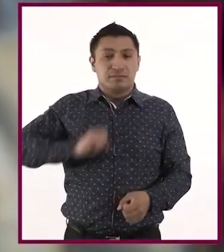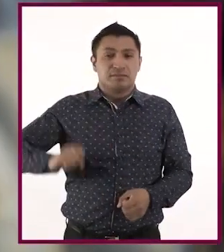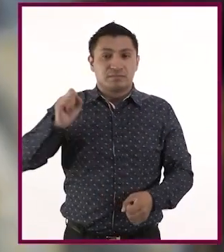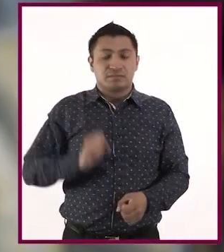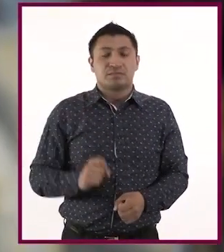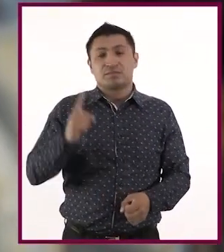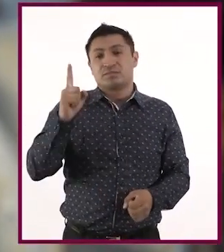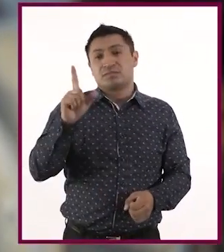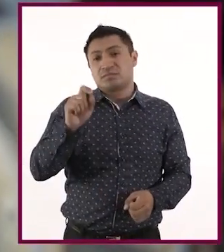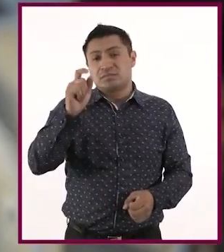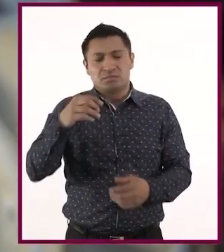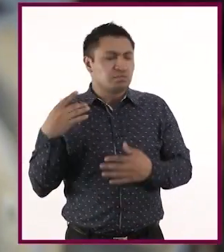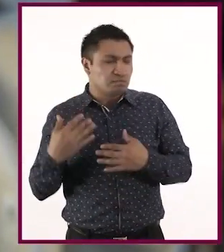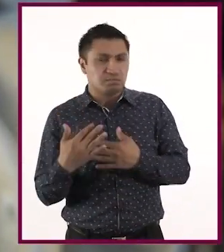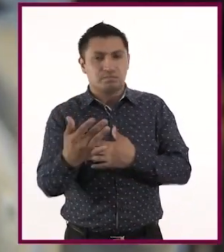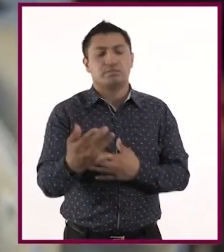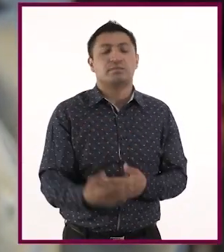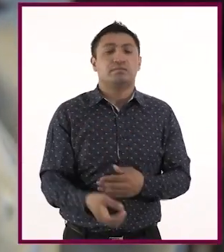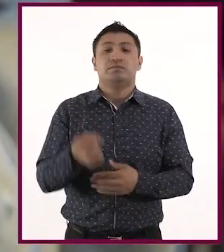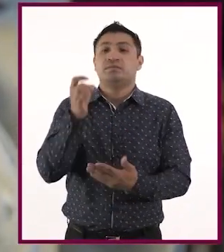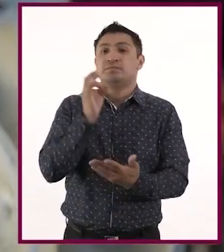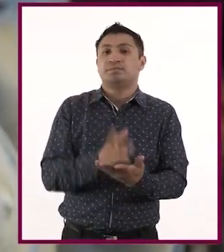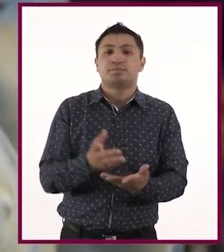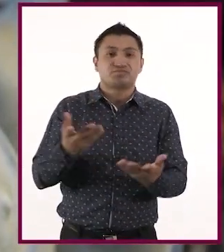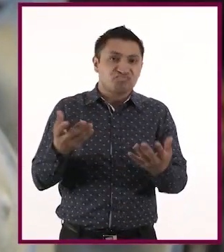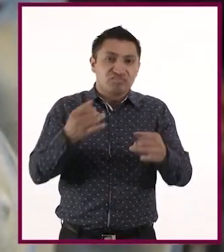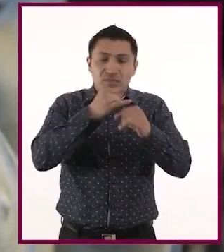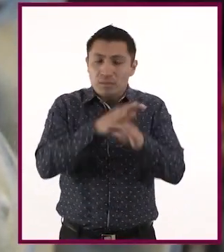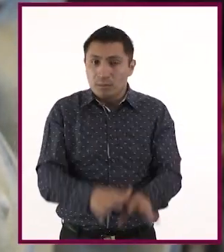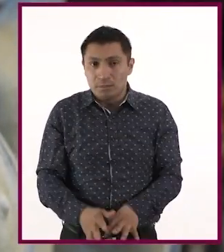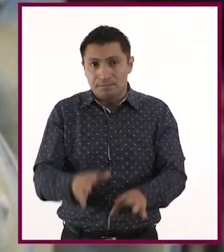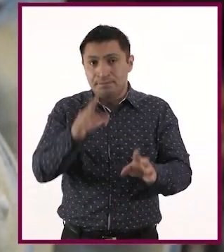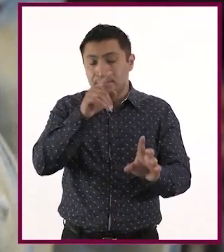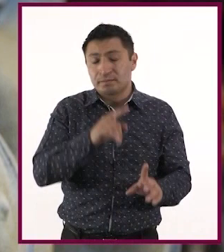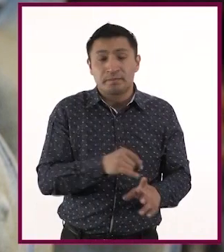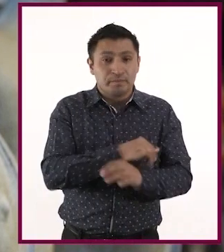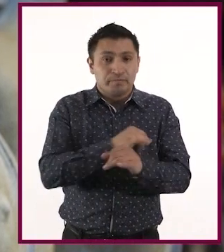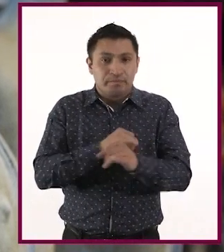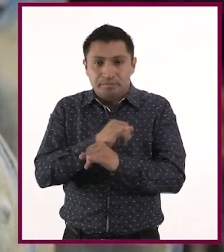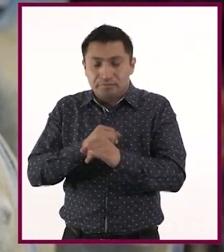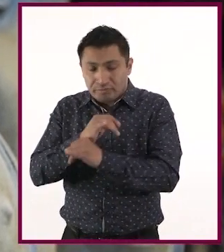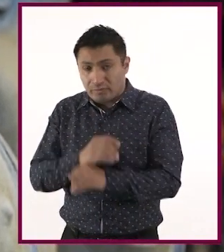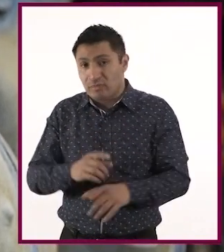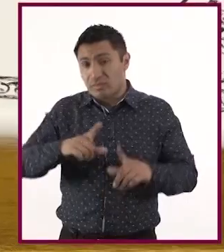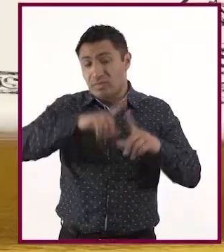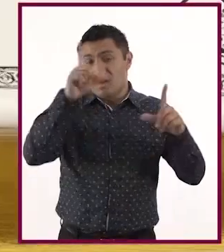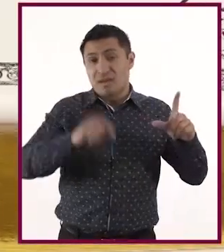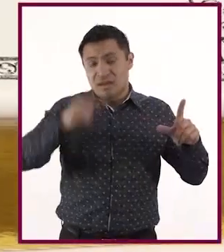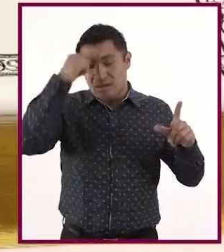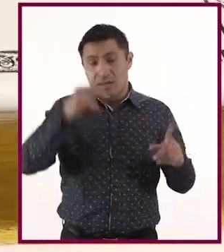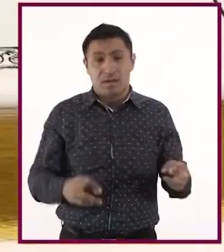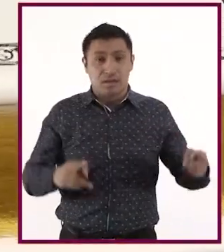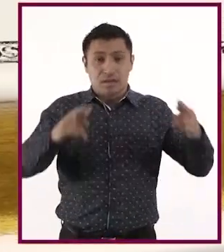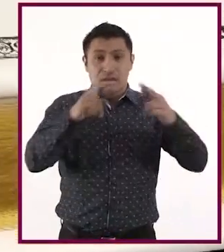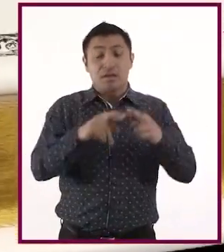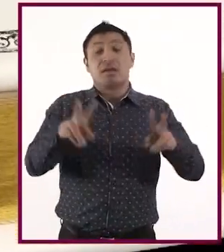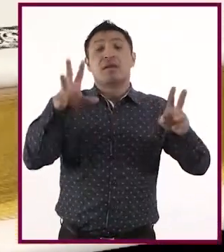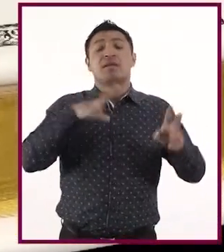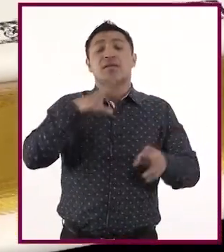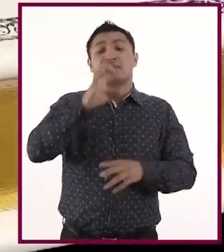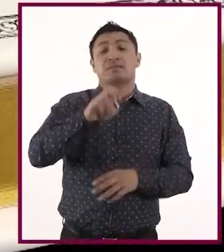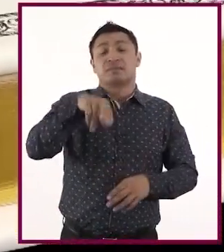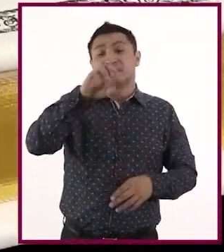siglo XX. Una de las únicas fuentes de datos estadísticos nacionales para el tema religioso son los censos